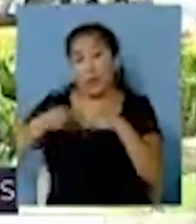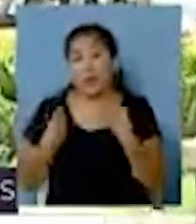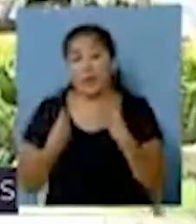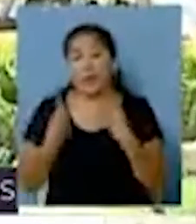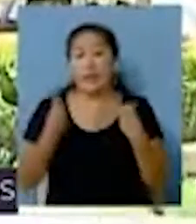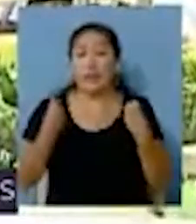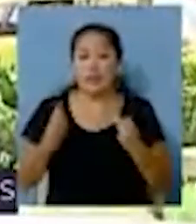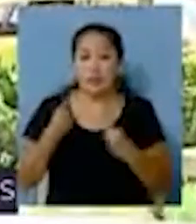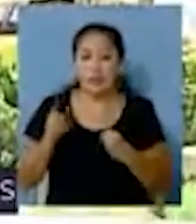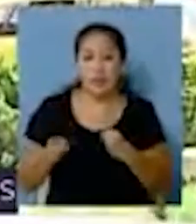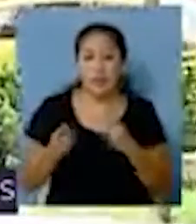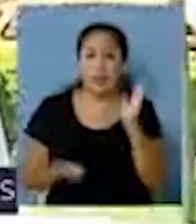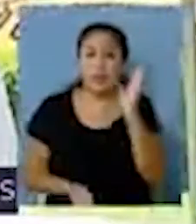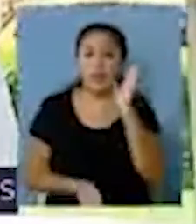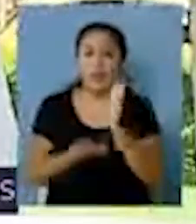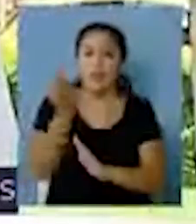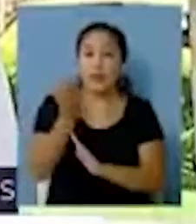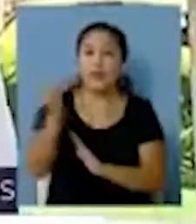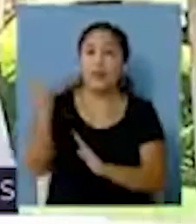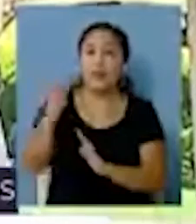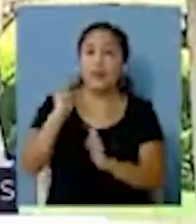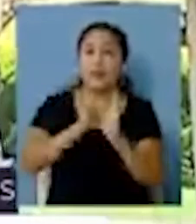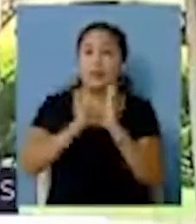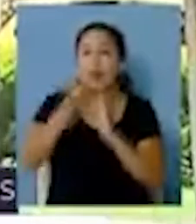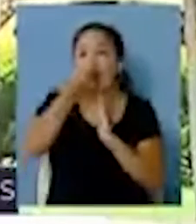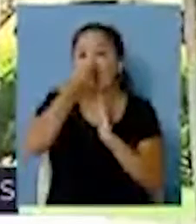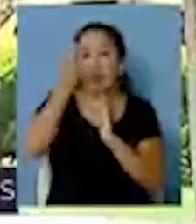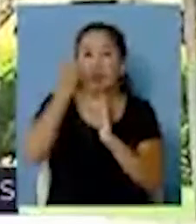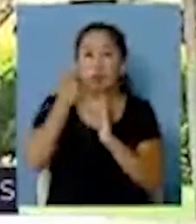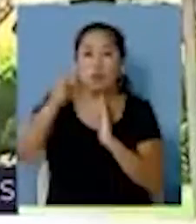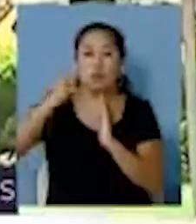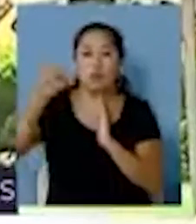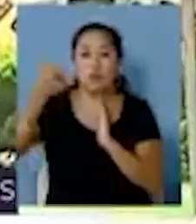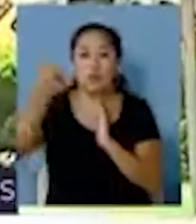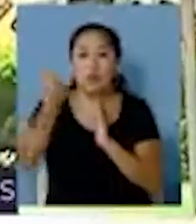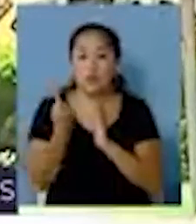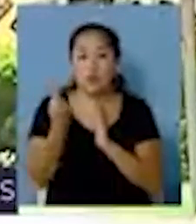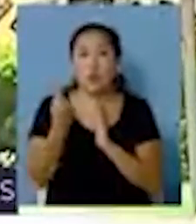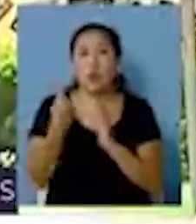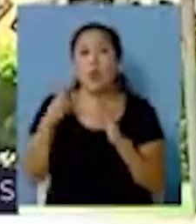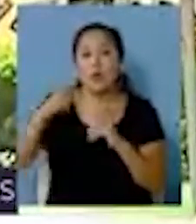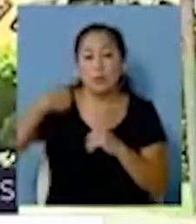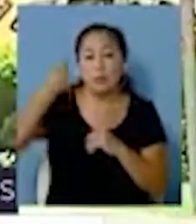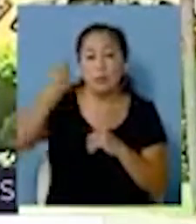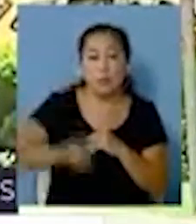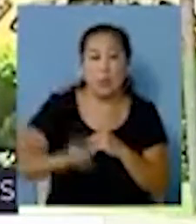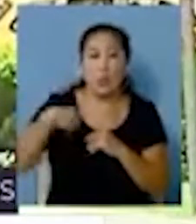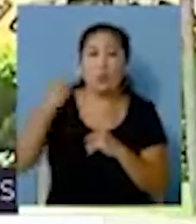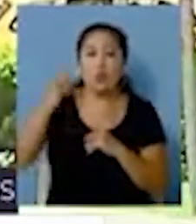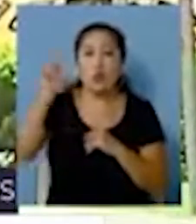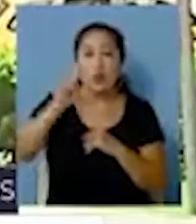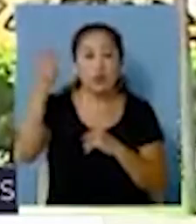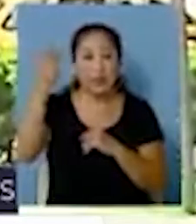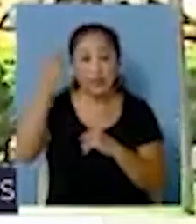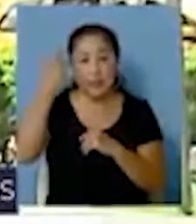estableció que el aumento, el precio de 29,61 va a impactar a partir del día lunes